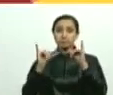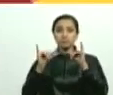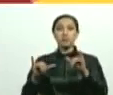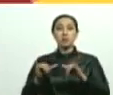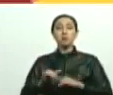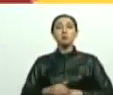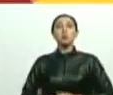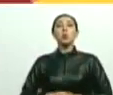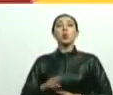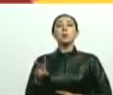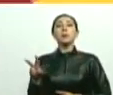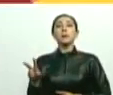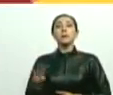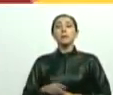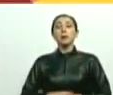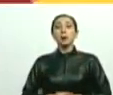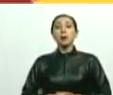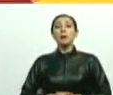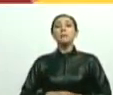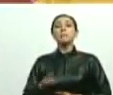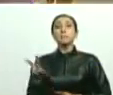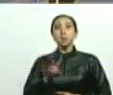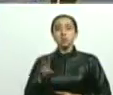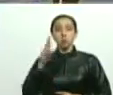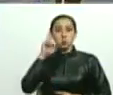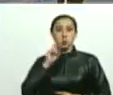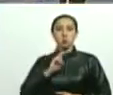la República Bolivariana de Venezuela.